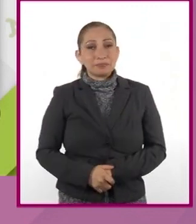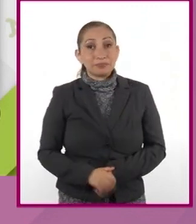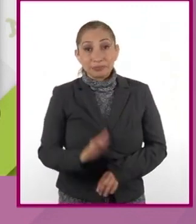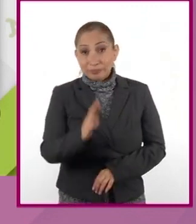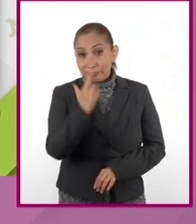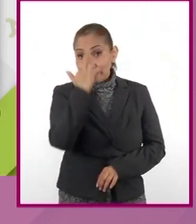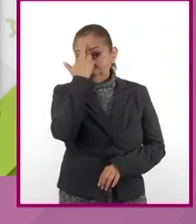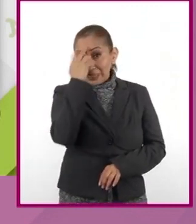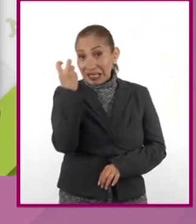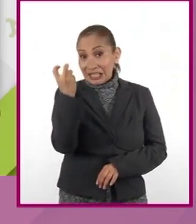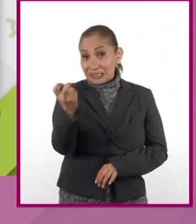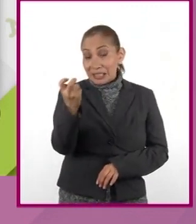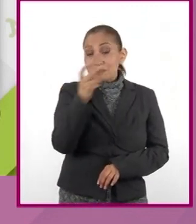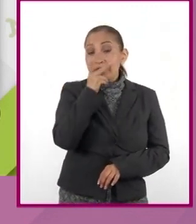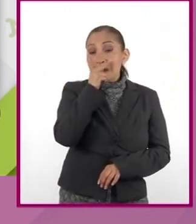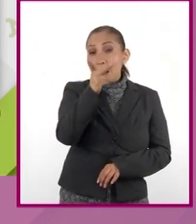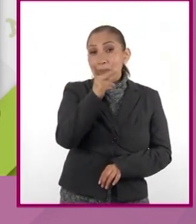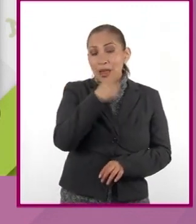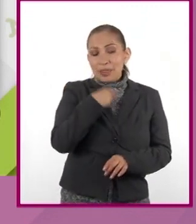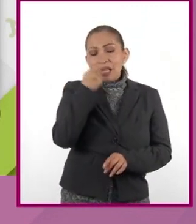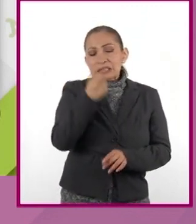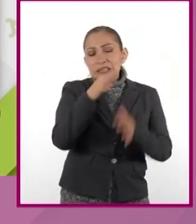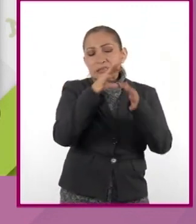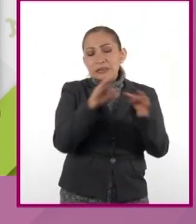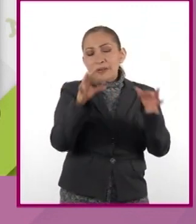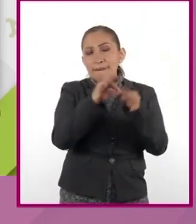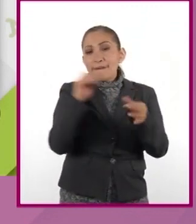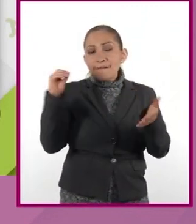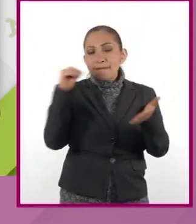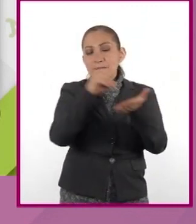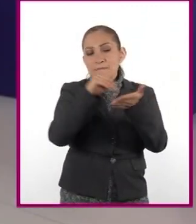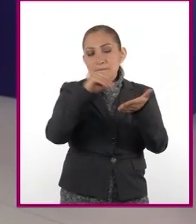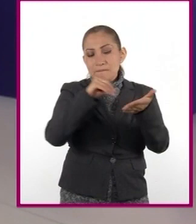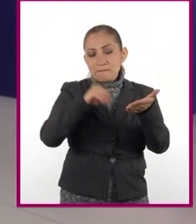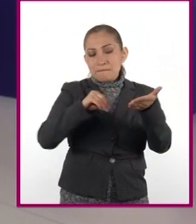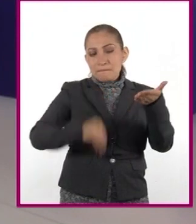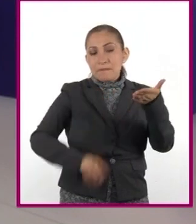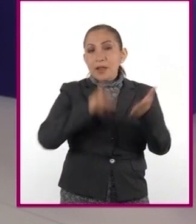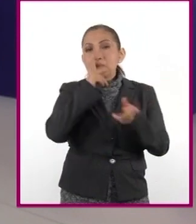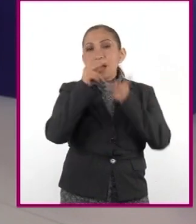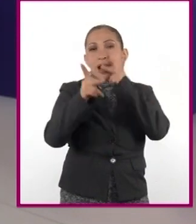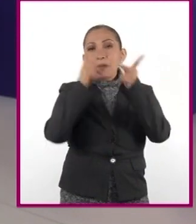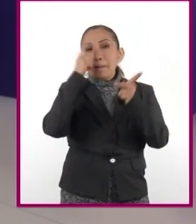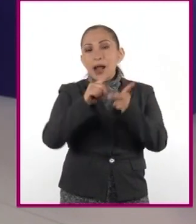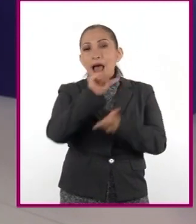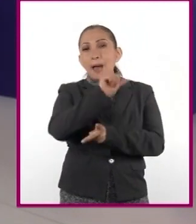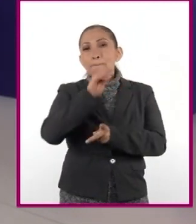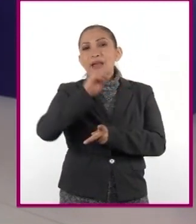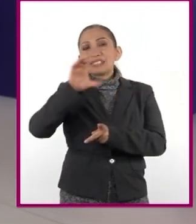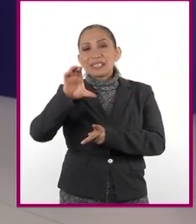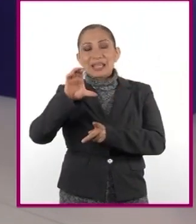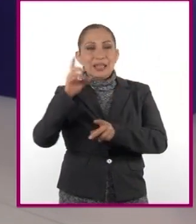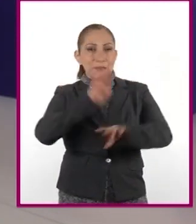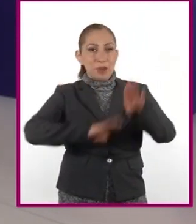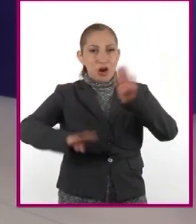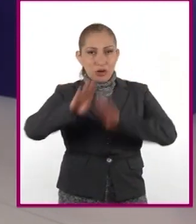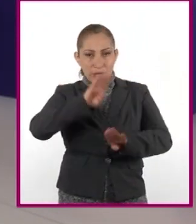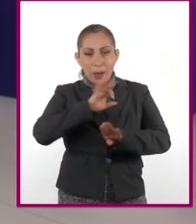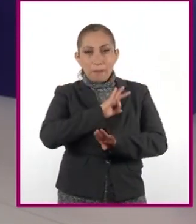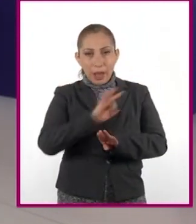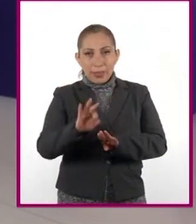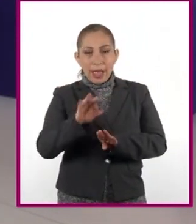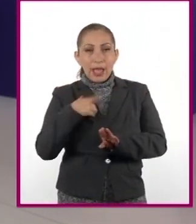Recuerden que estos conceptos deben definirse y ser parte de su acervo de palabras para su abecedario biológico, que